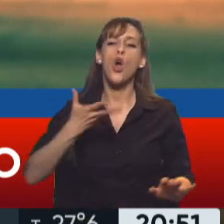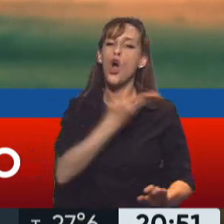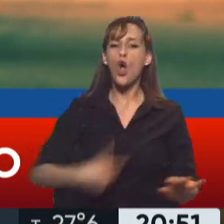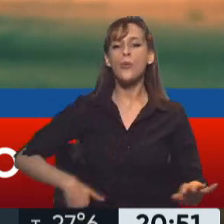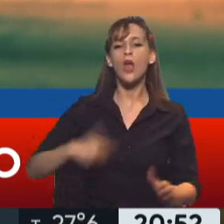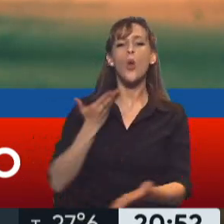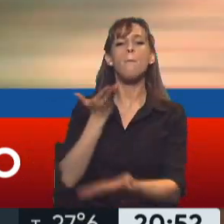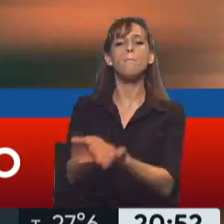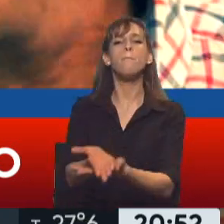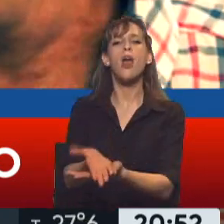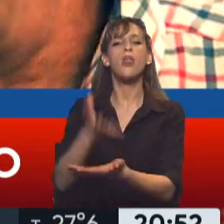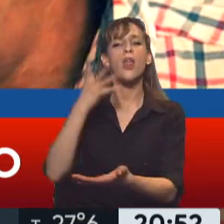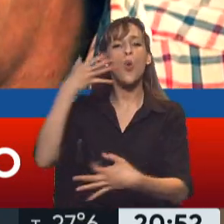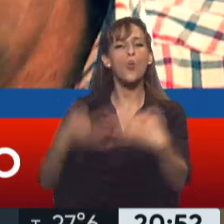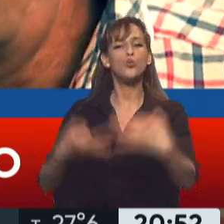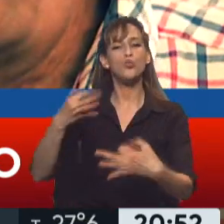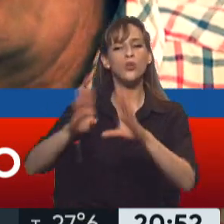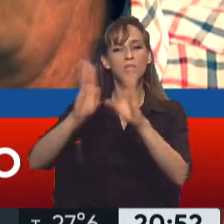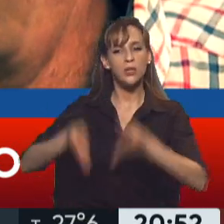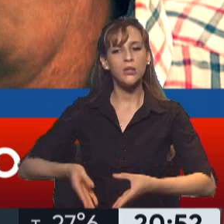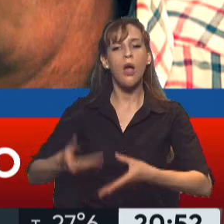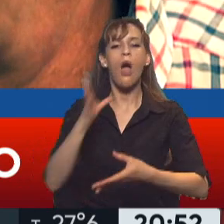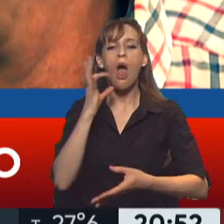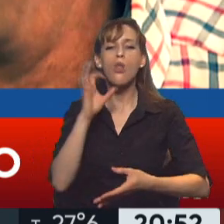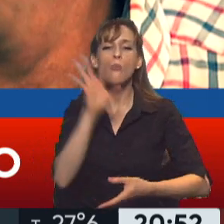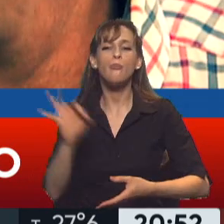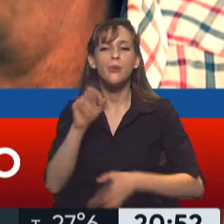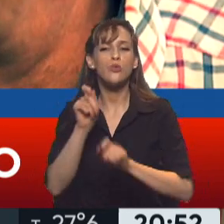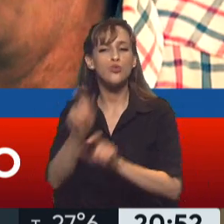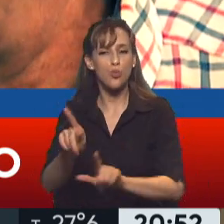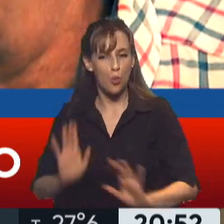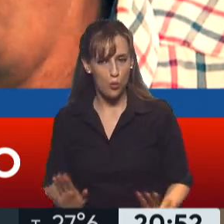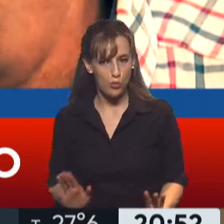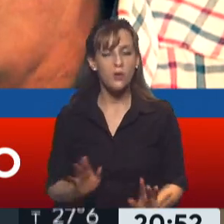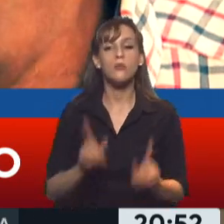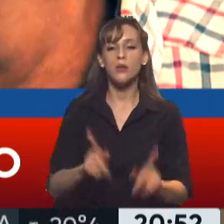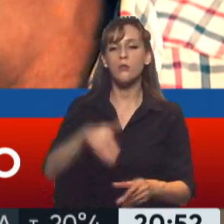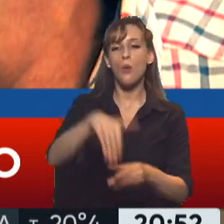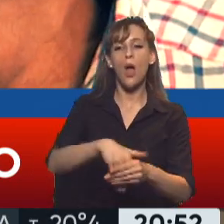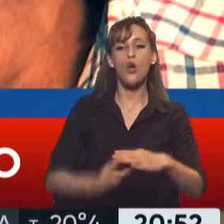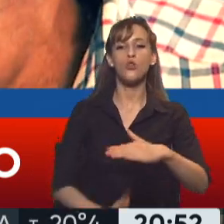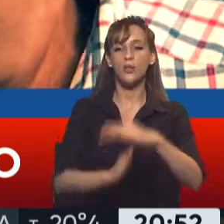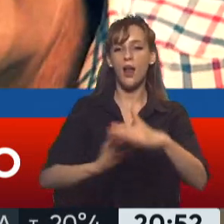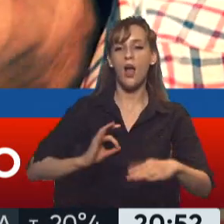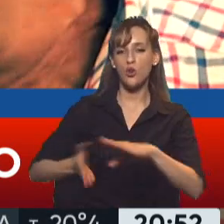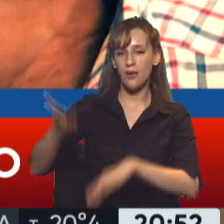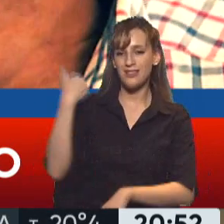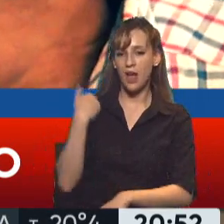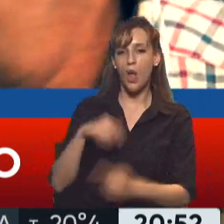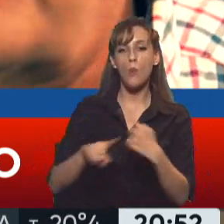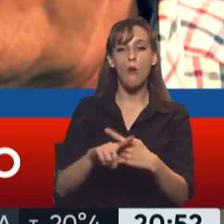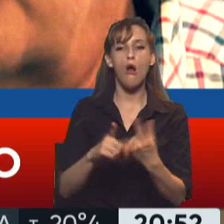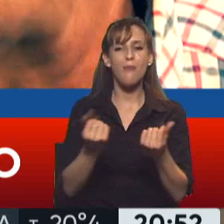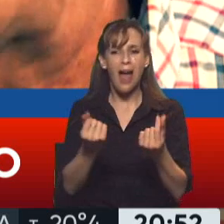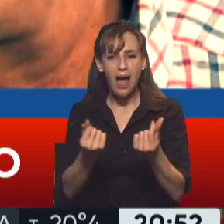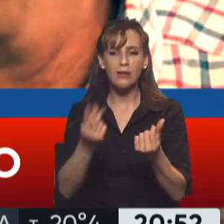opinión consultiva. Entonces creemos que a través de los informes que hizo el Banco Central el año pasado respecto a la fuga de capitales, a que la plata